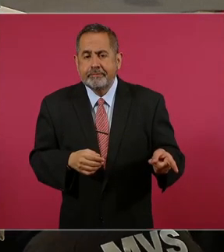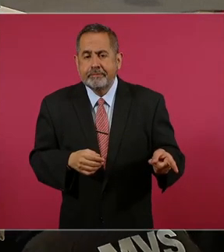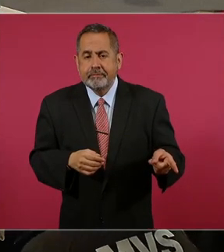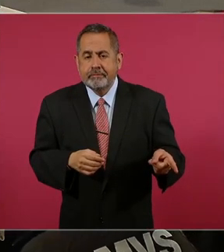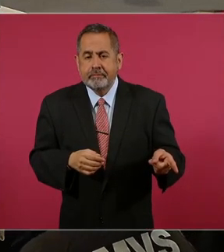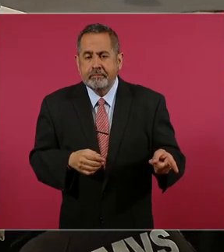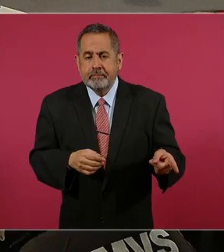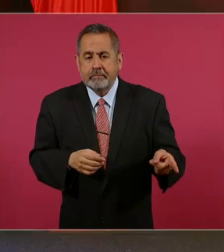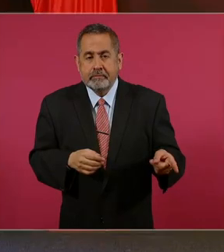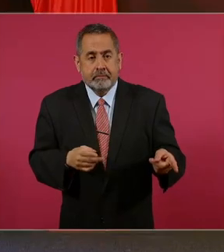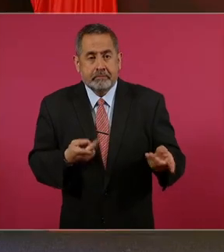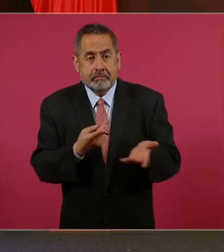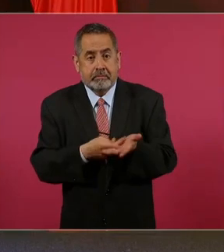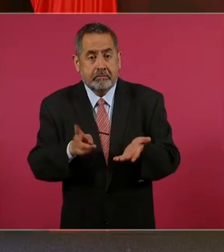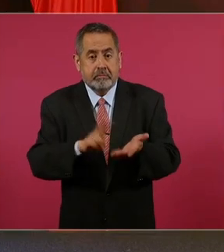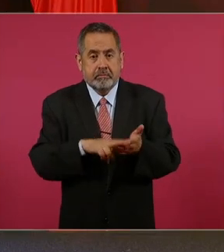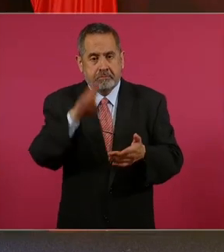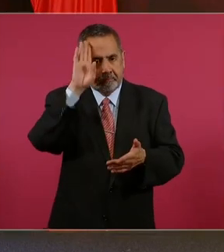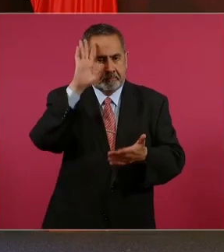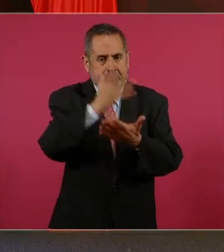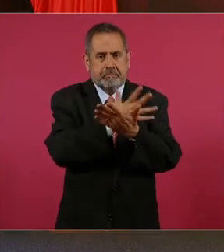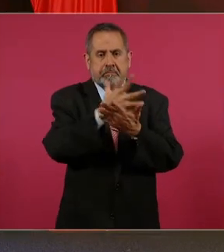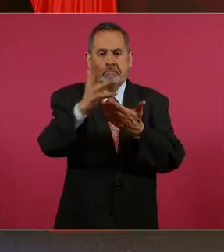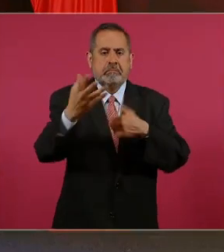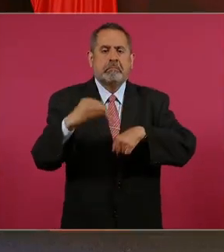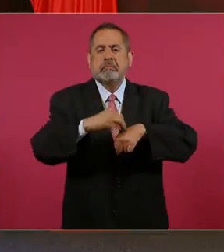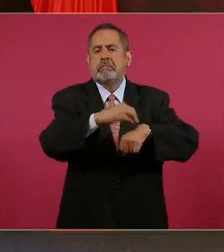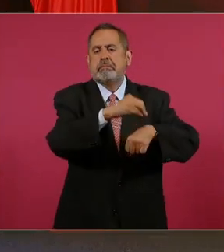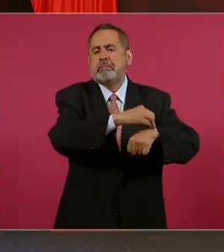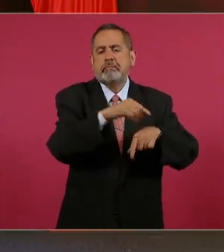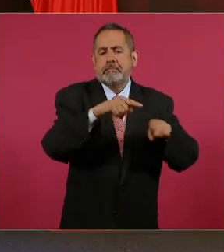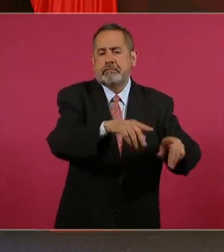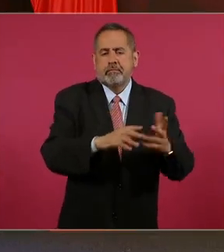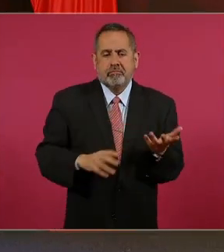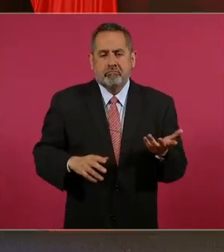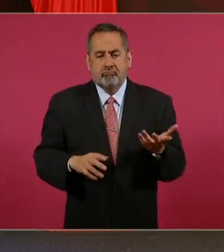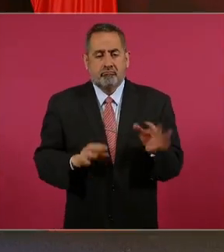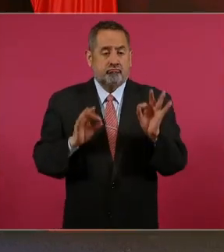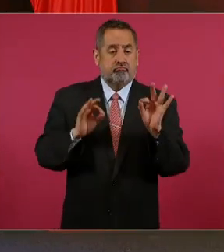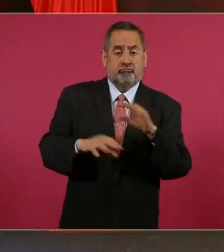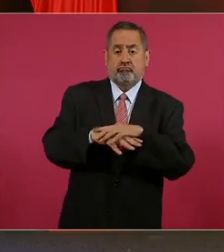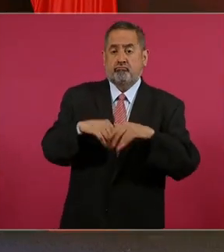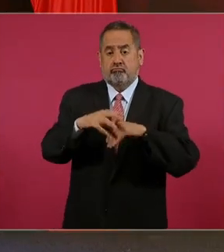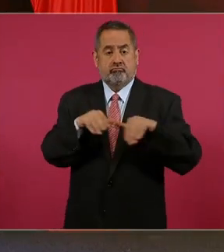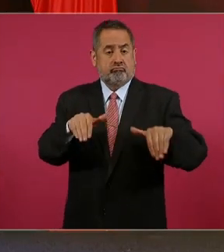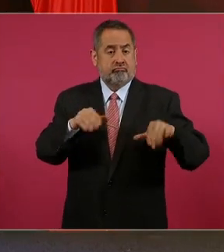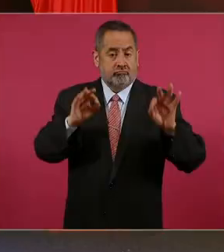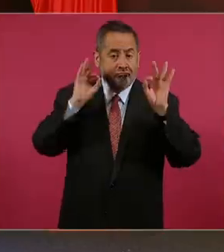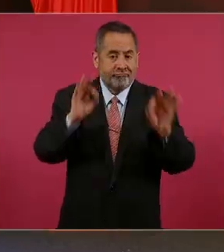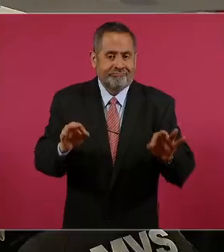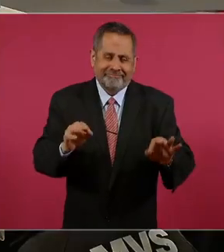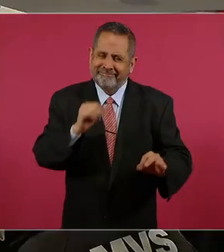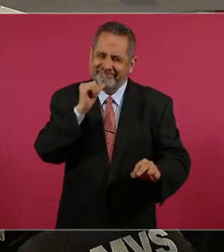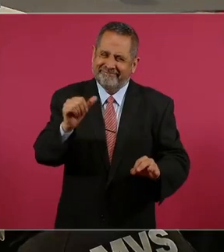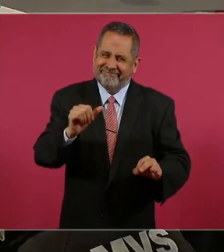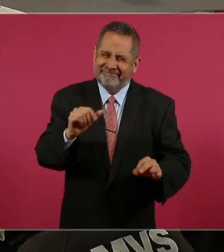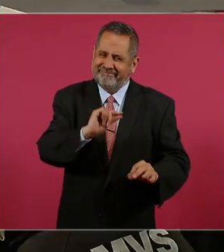El doble. Es que son muy objetivos, muy profesionales,